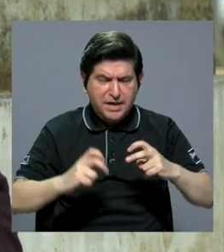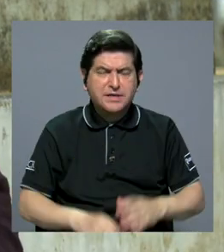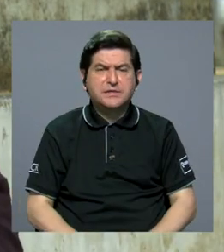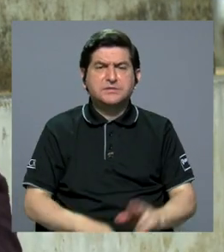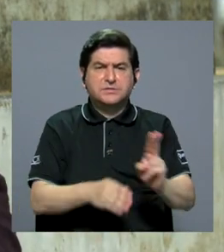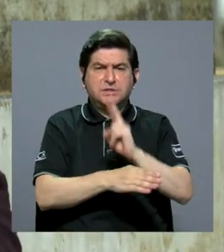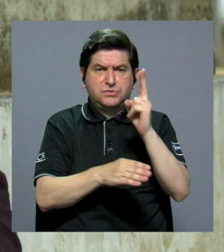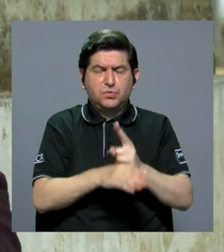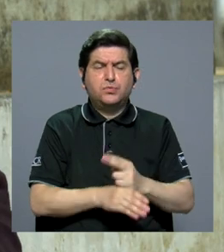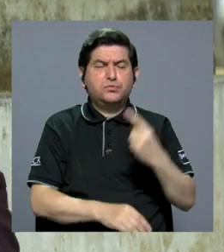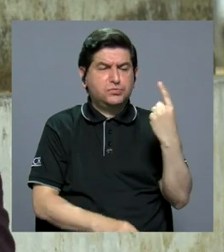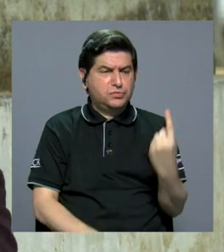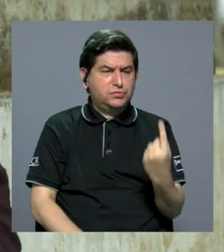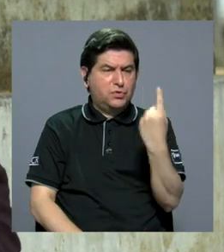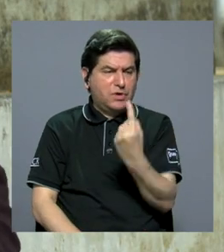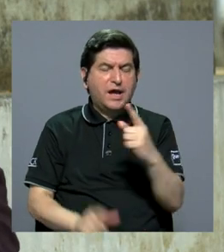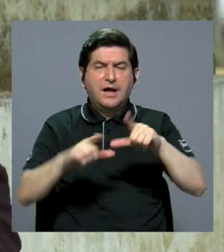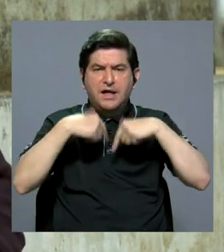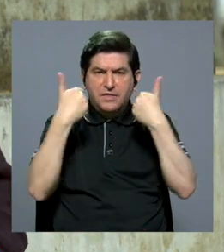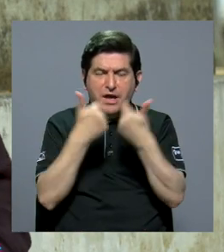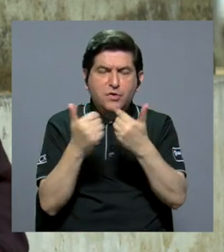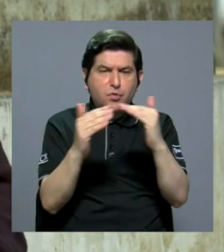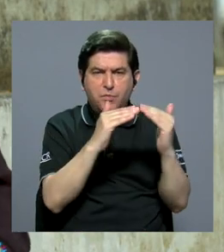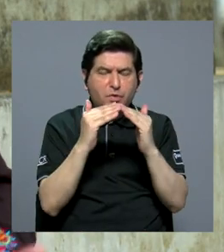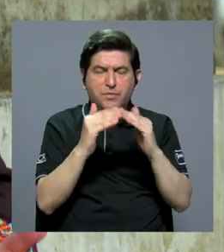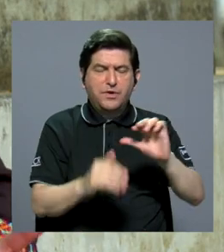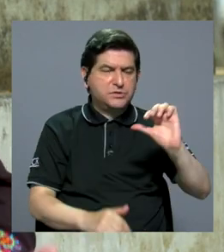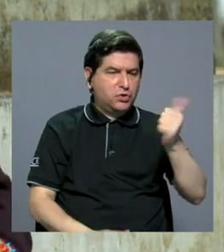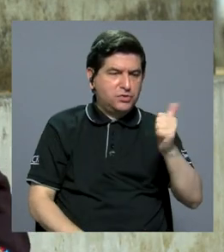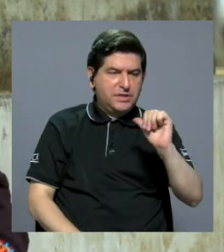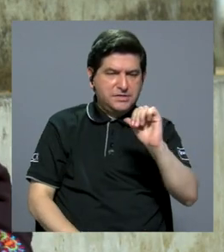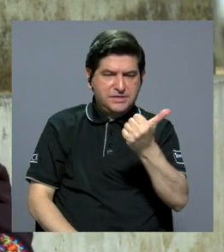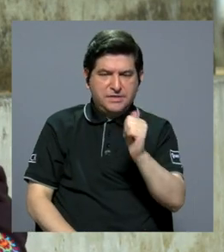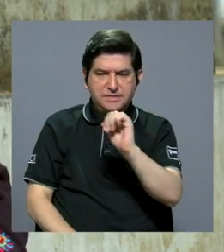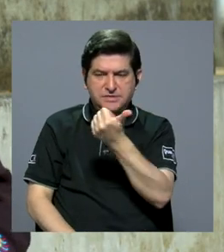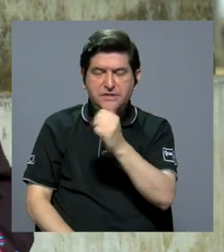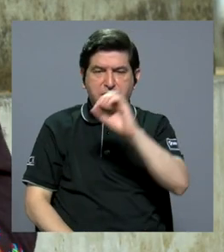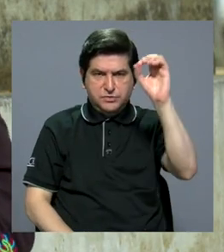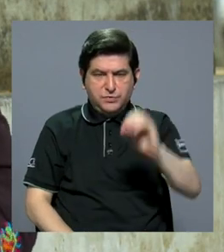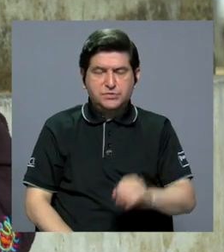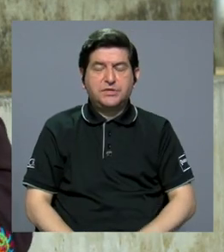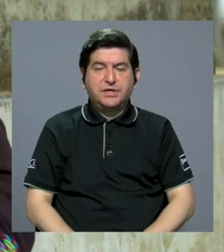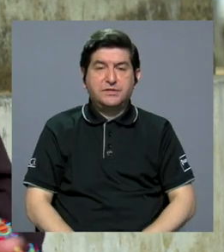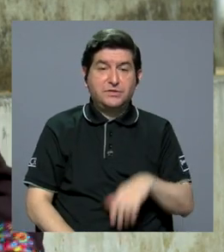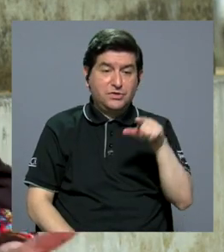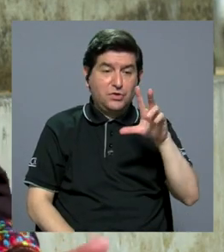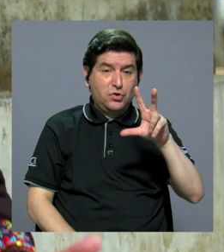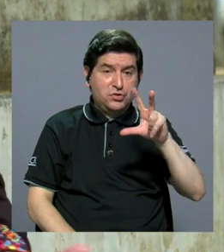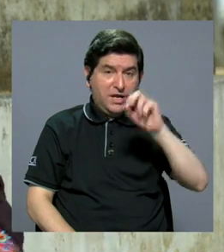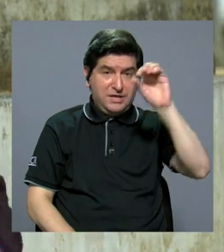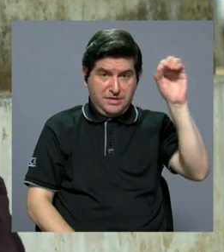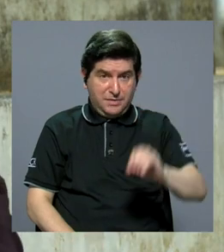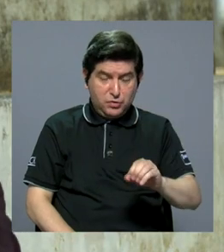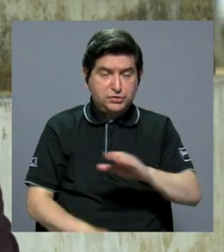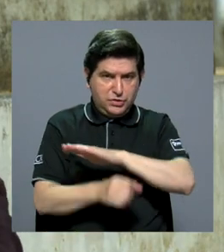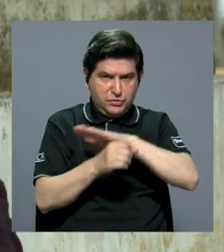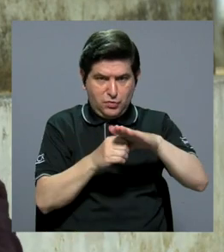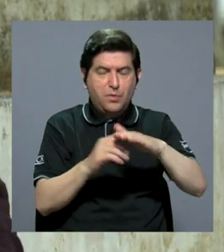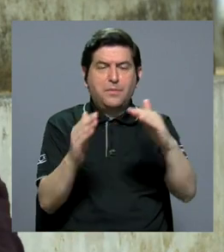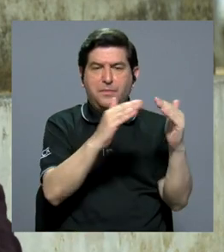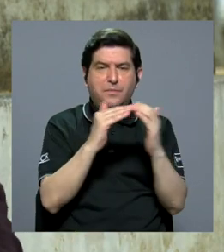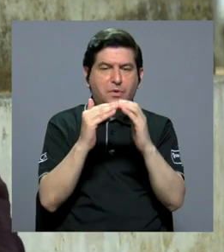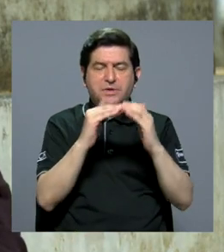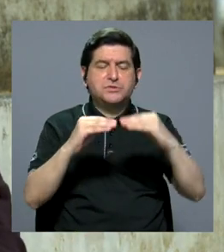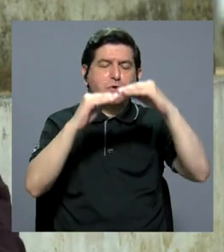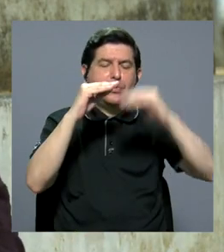análisis del consumo por cada decil de población, es decir, por cada uno de esos 30% de